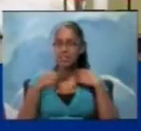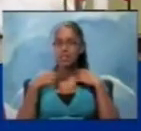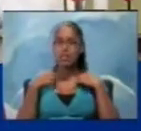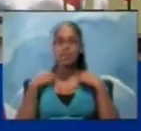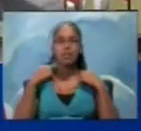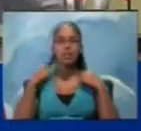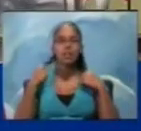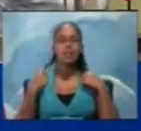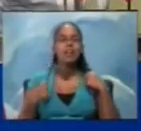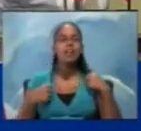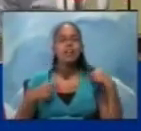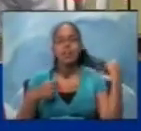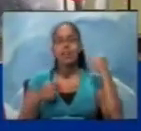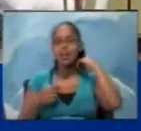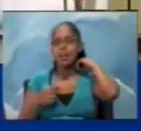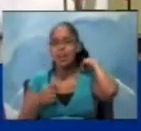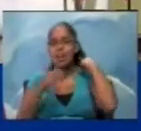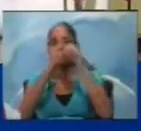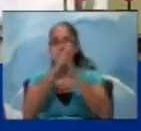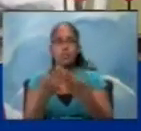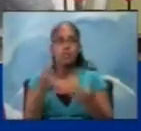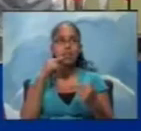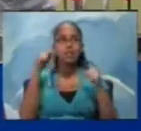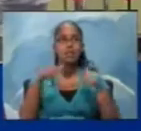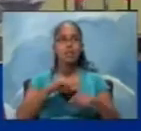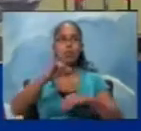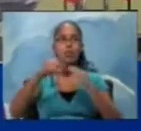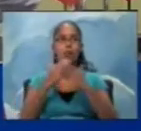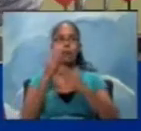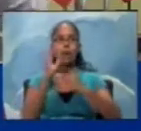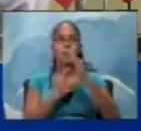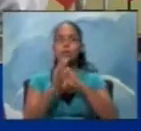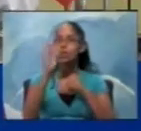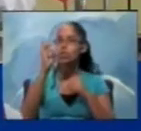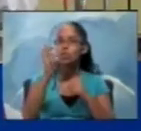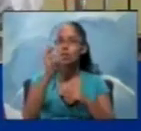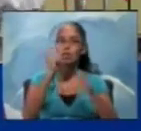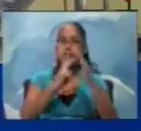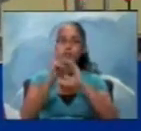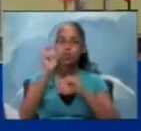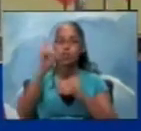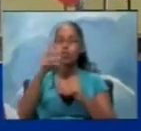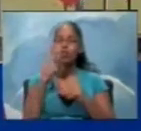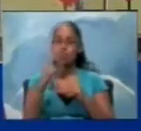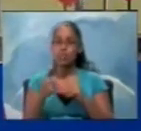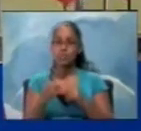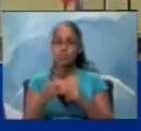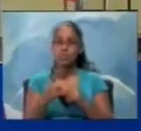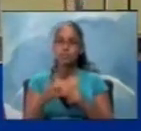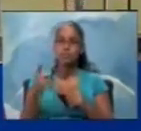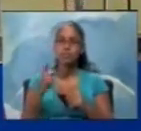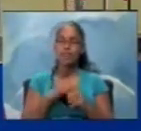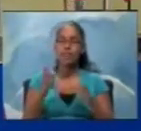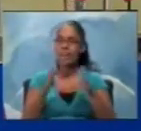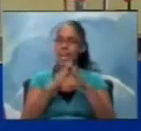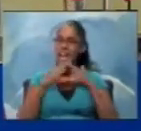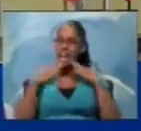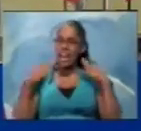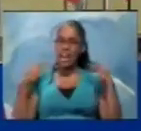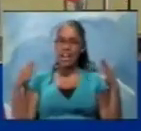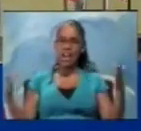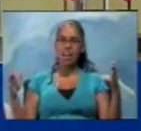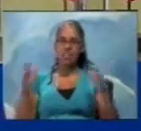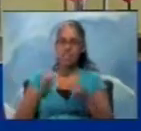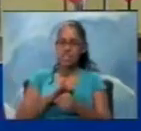La Biblia dice aquí en Juan capítulo 6, versículo 2, dígalo conmigo, grandes